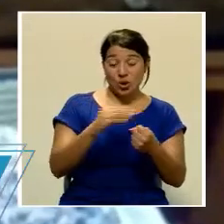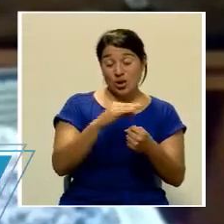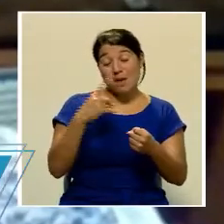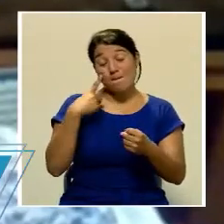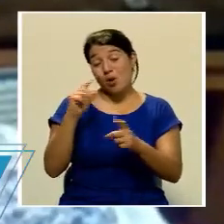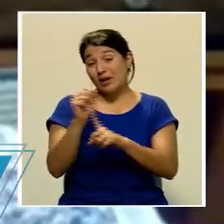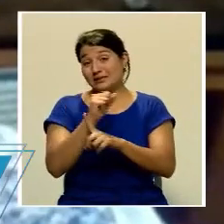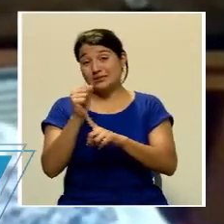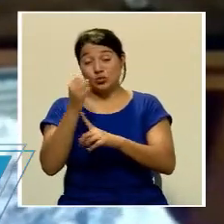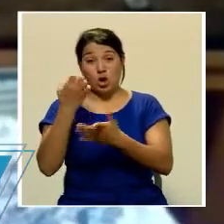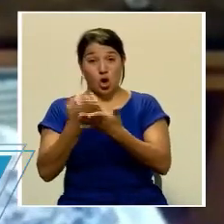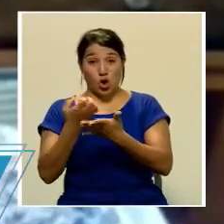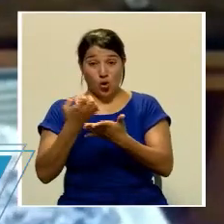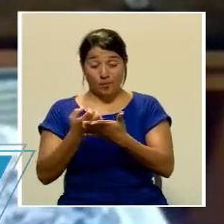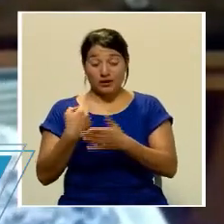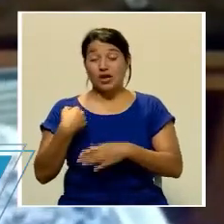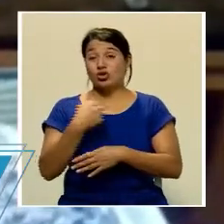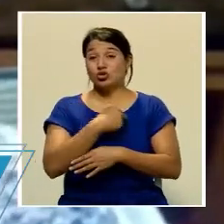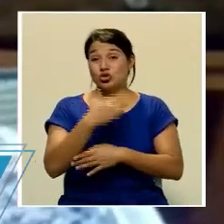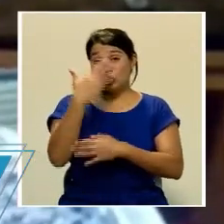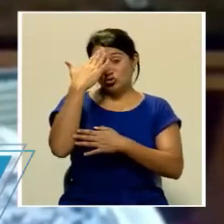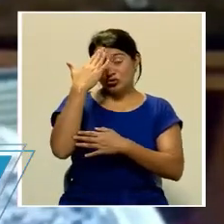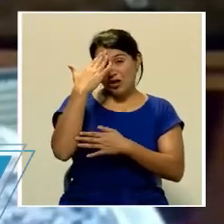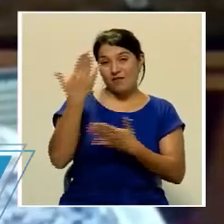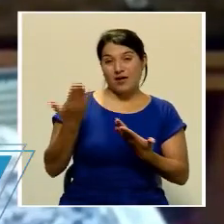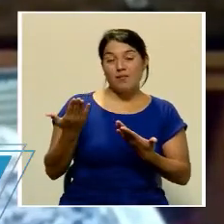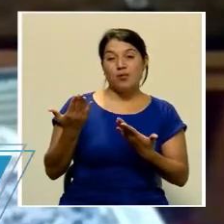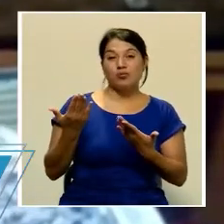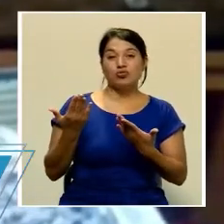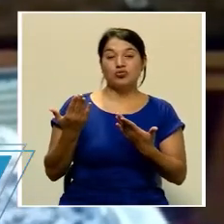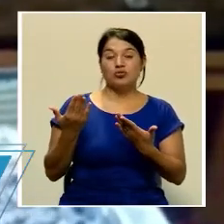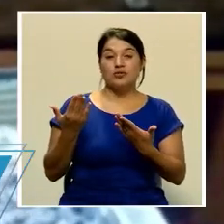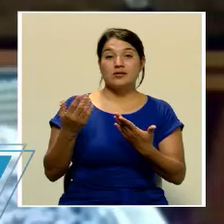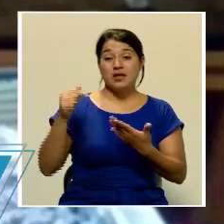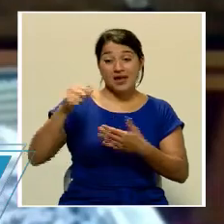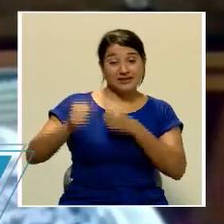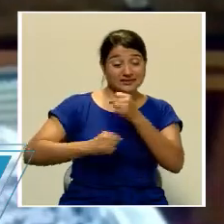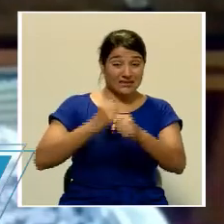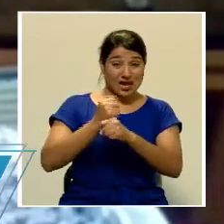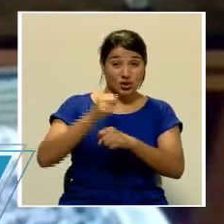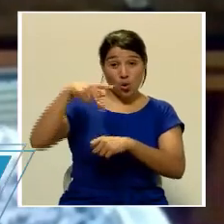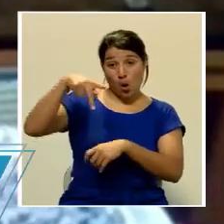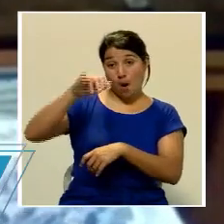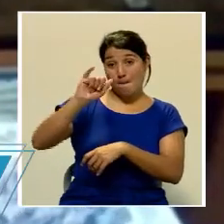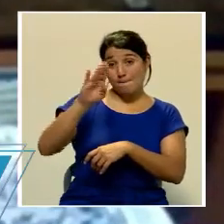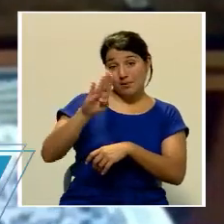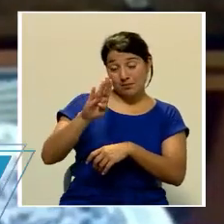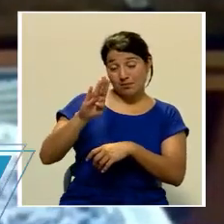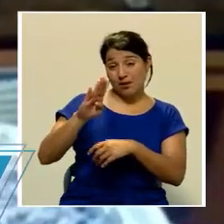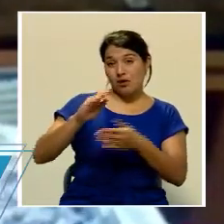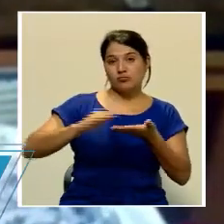económica. Sabemos que el PIB se está cayendo este año incluso a niveles